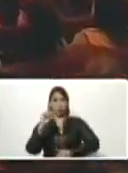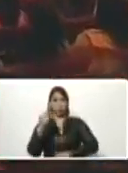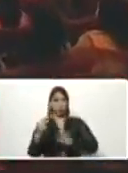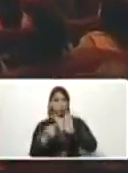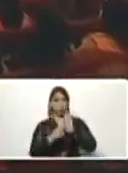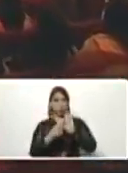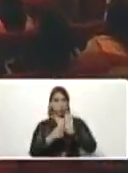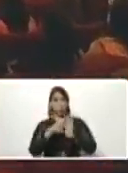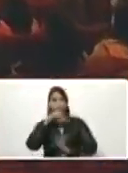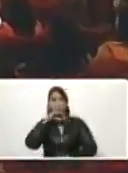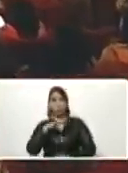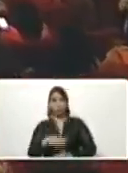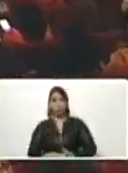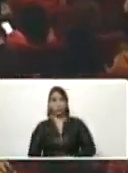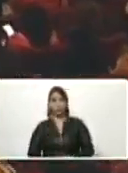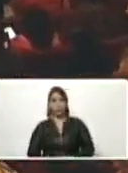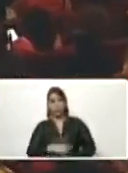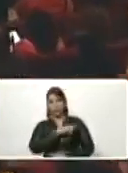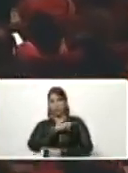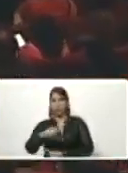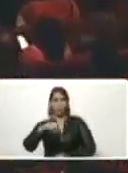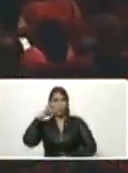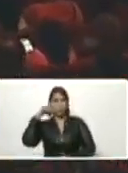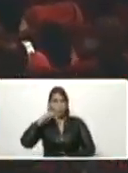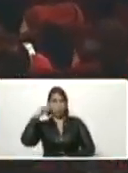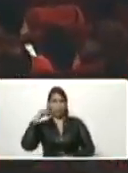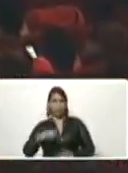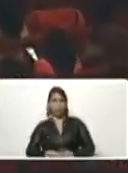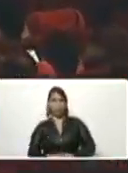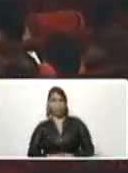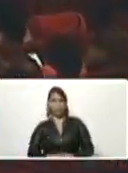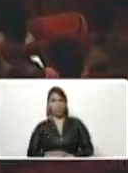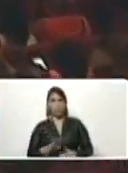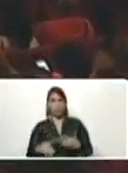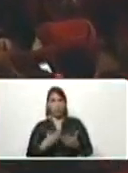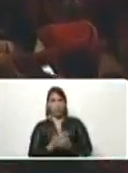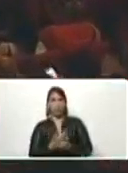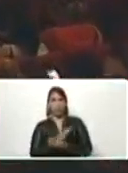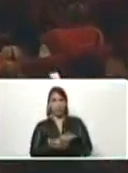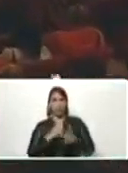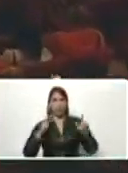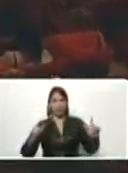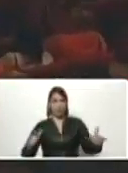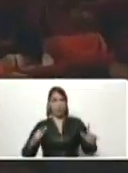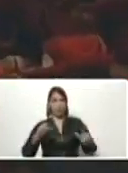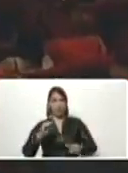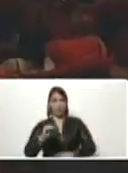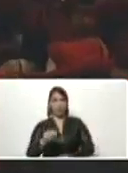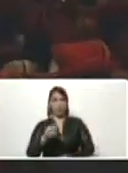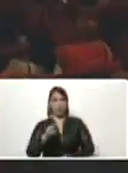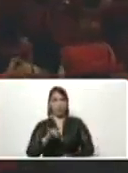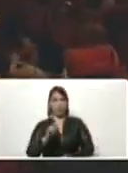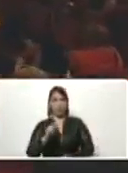en la historia, mandado por Antonio José de Sucre rumbo a la liberación de Quito.